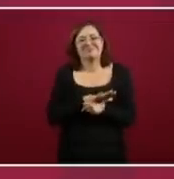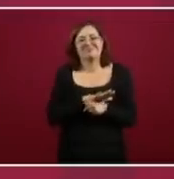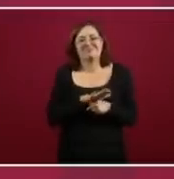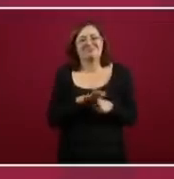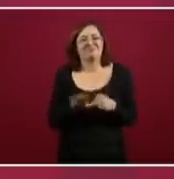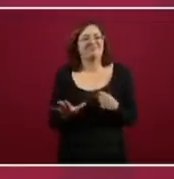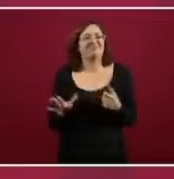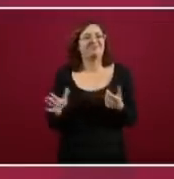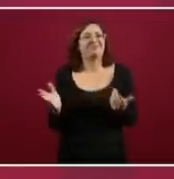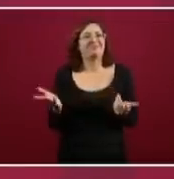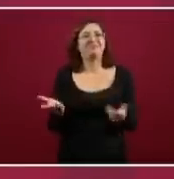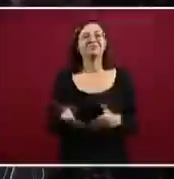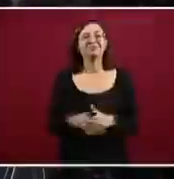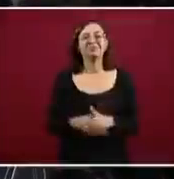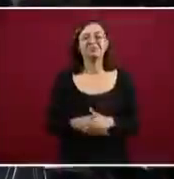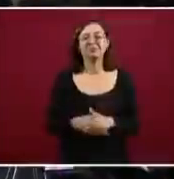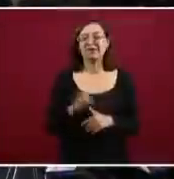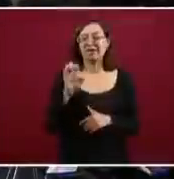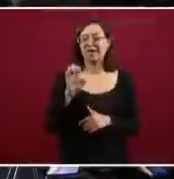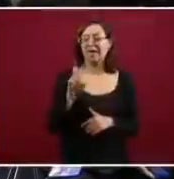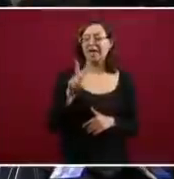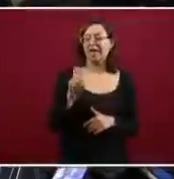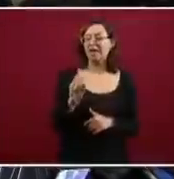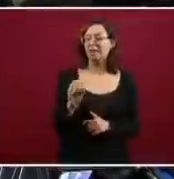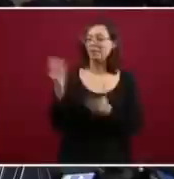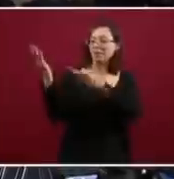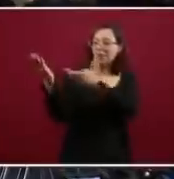e evo